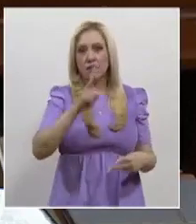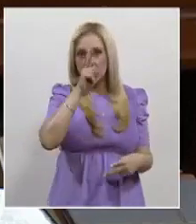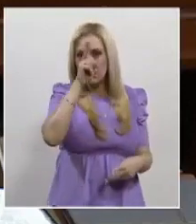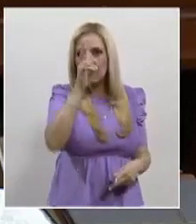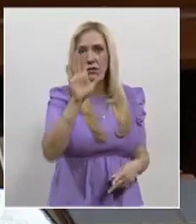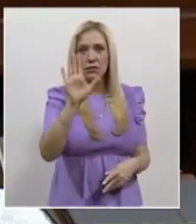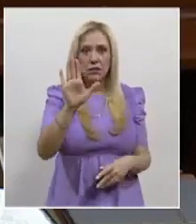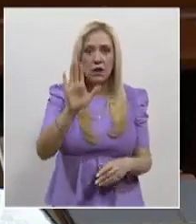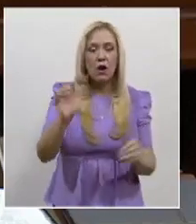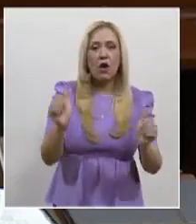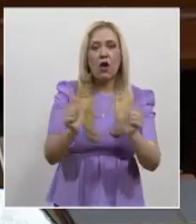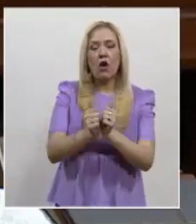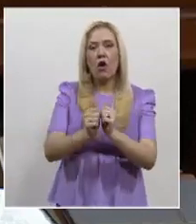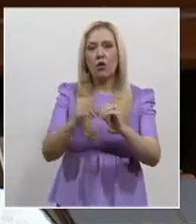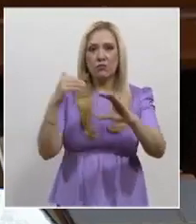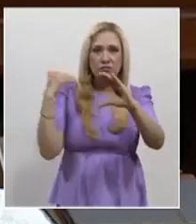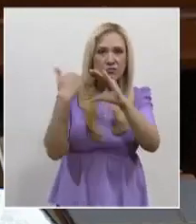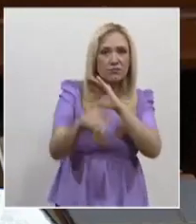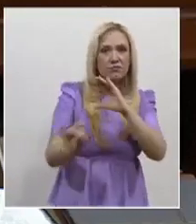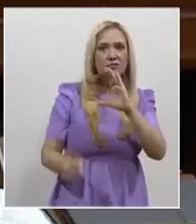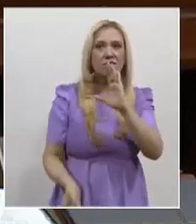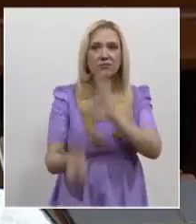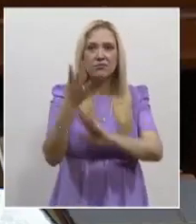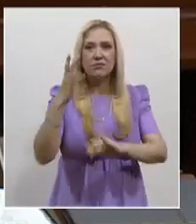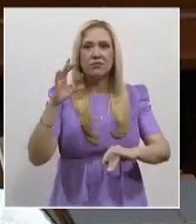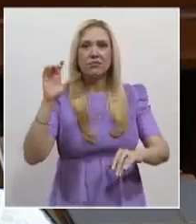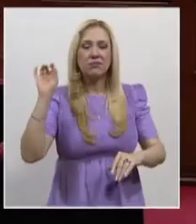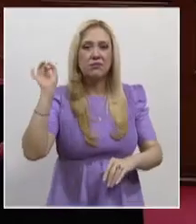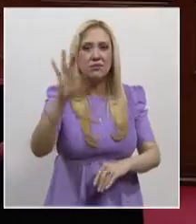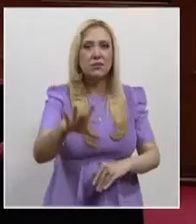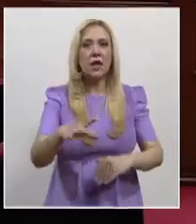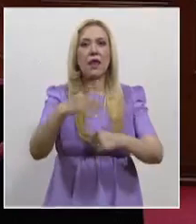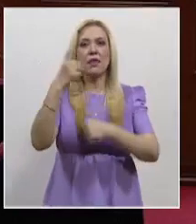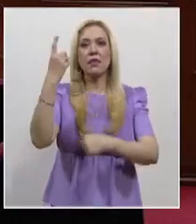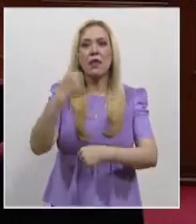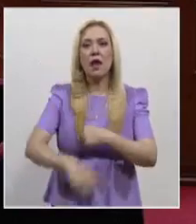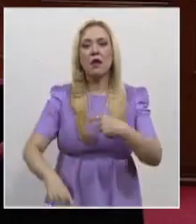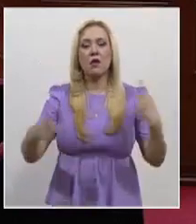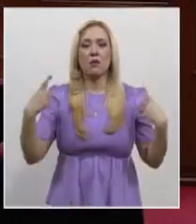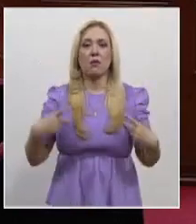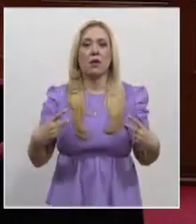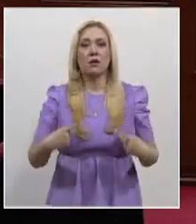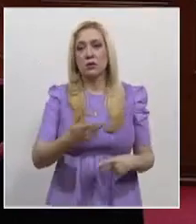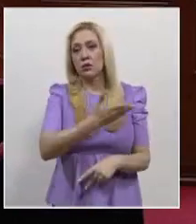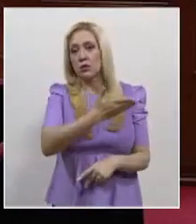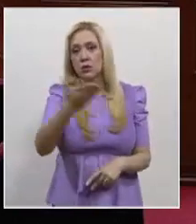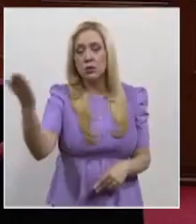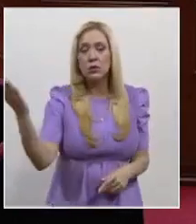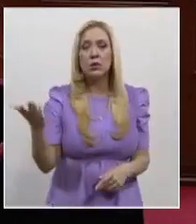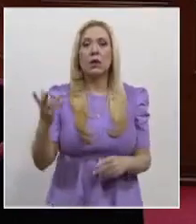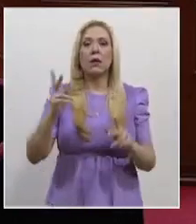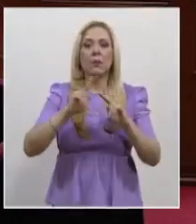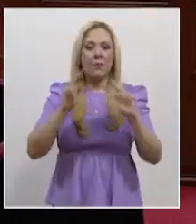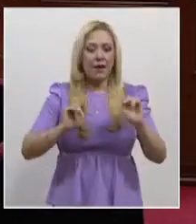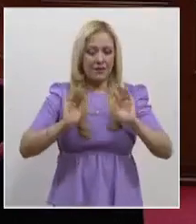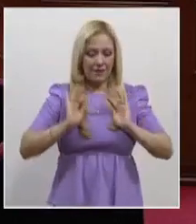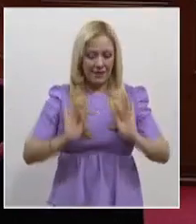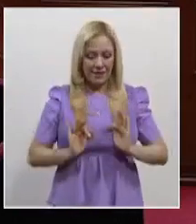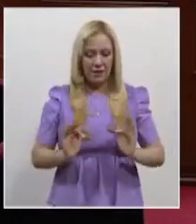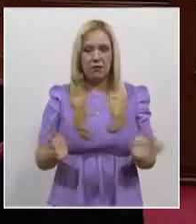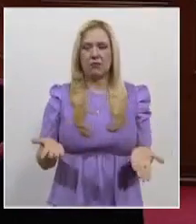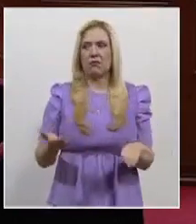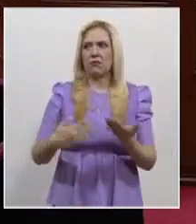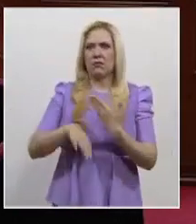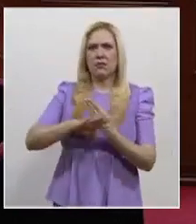amenace mediante tecnologías de la información y cause un daño en la dignidad de las personas, afecte su paz, tranquilidad o seguridad